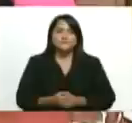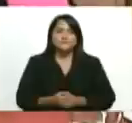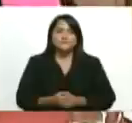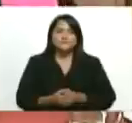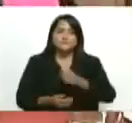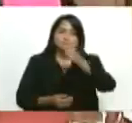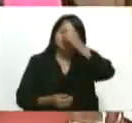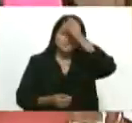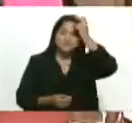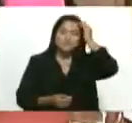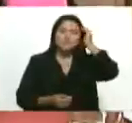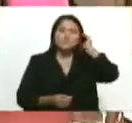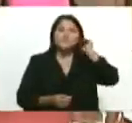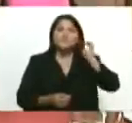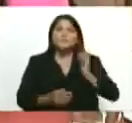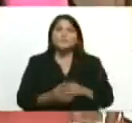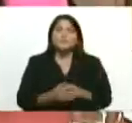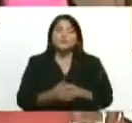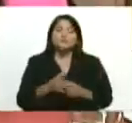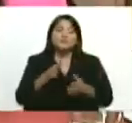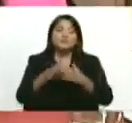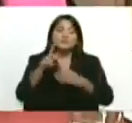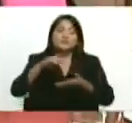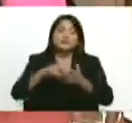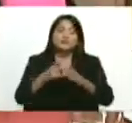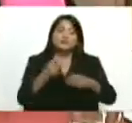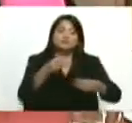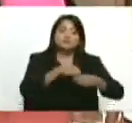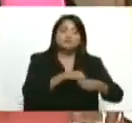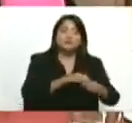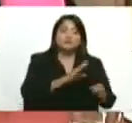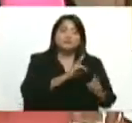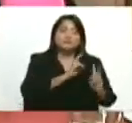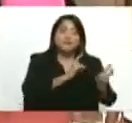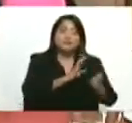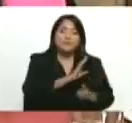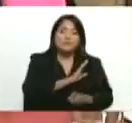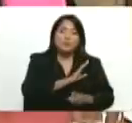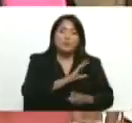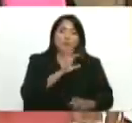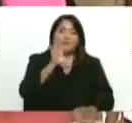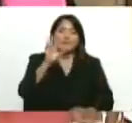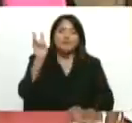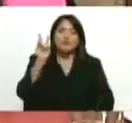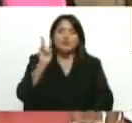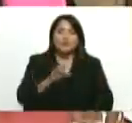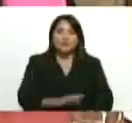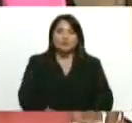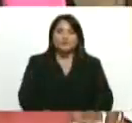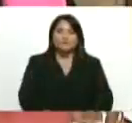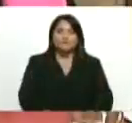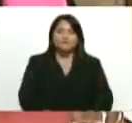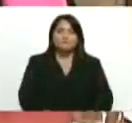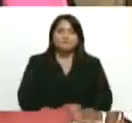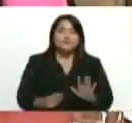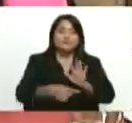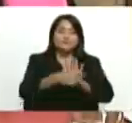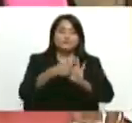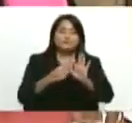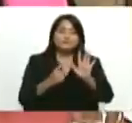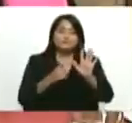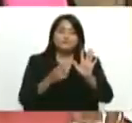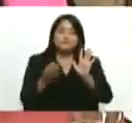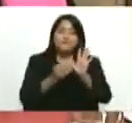de injerencia en los asuntos internos de nuestra patria, constituyendo este hecho el quinto pronunciamiento de